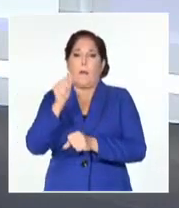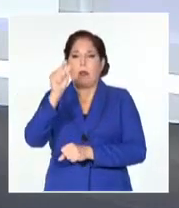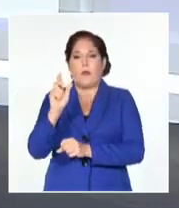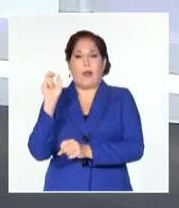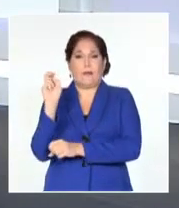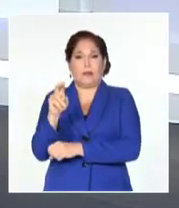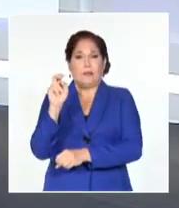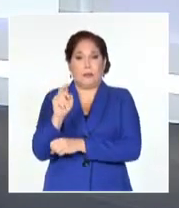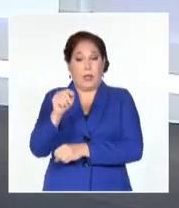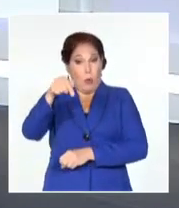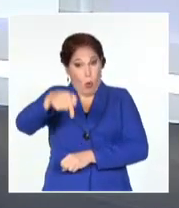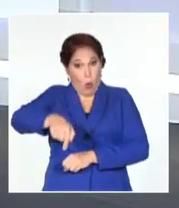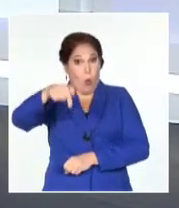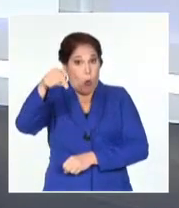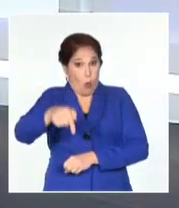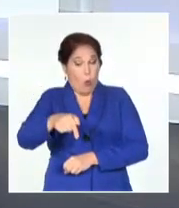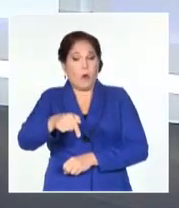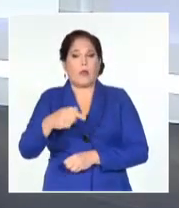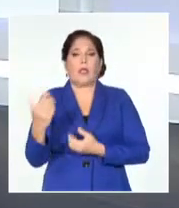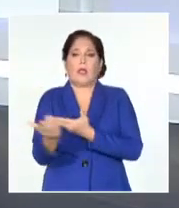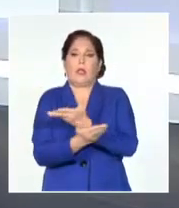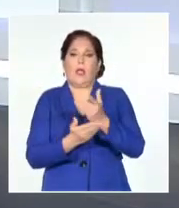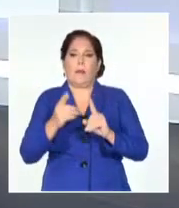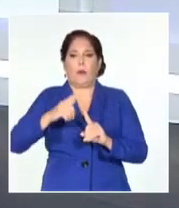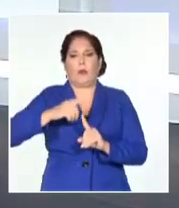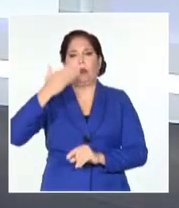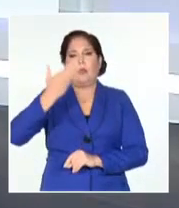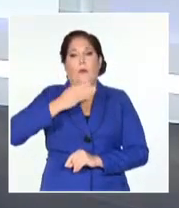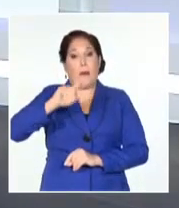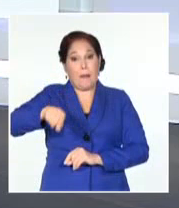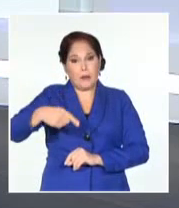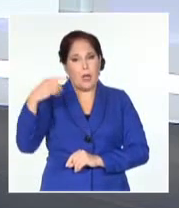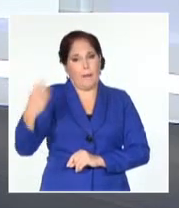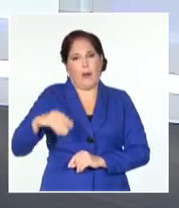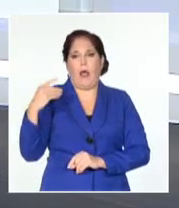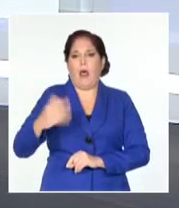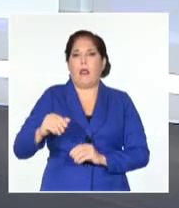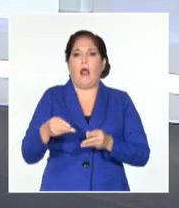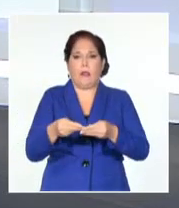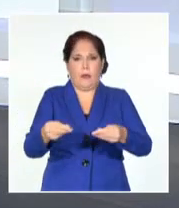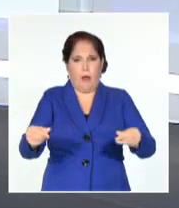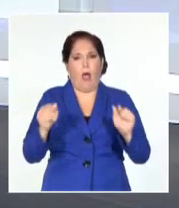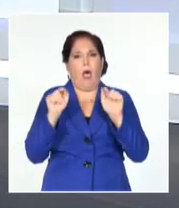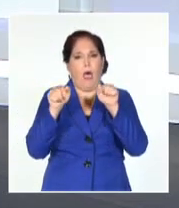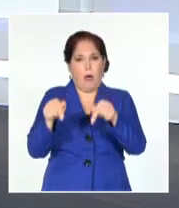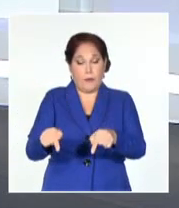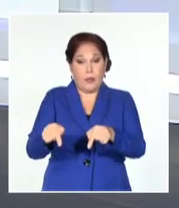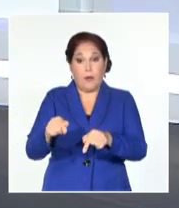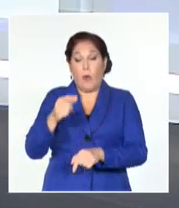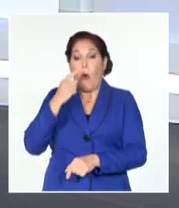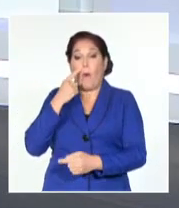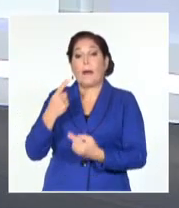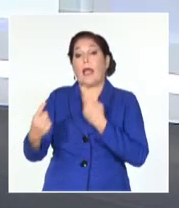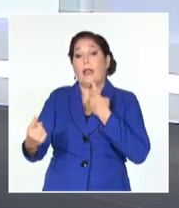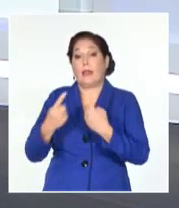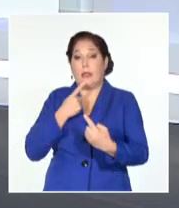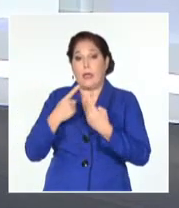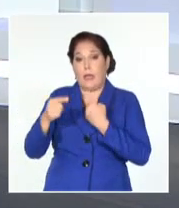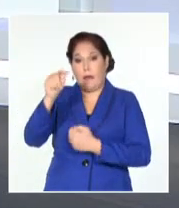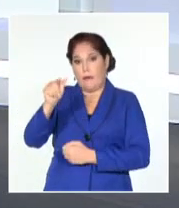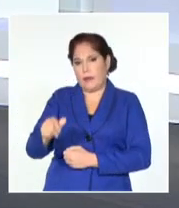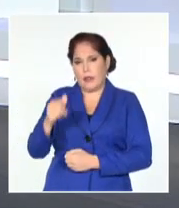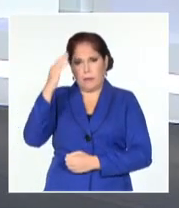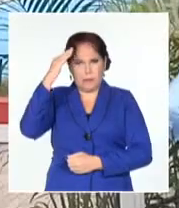La jornada de hoy fue para el intercambio teórico y mañana será en el terreno. El visitante fue entrevistado por nuestra colega Angélica